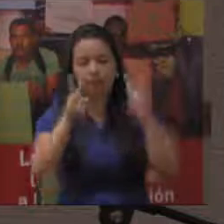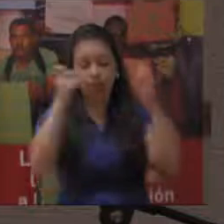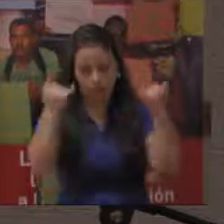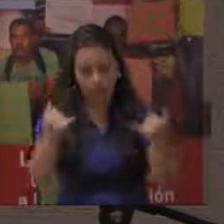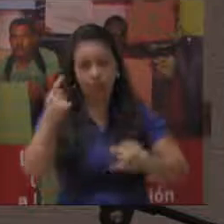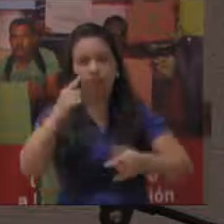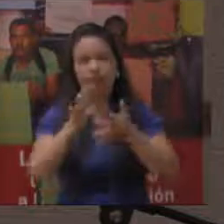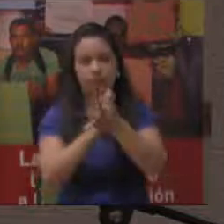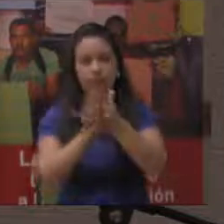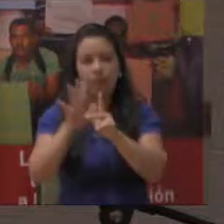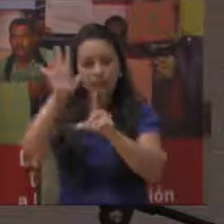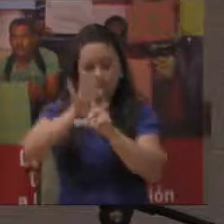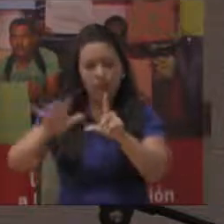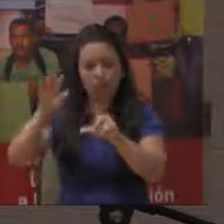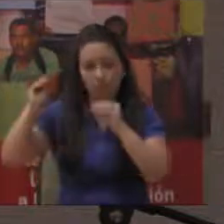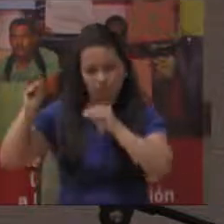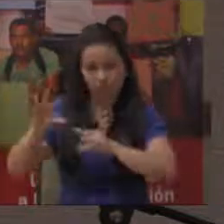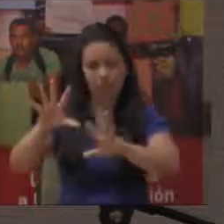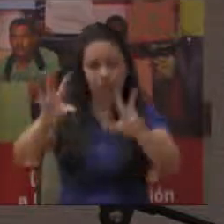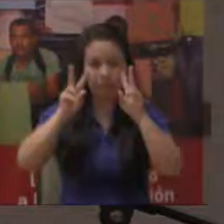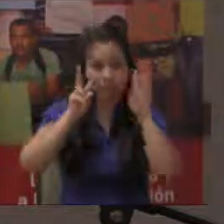A través de este video les contamos.